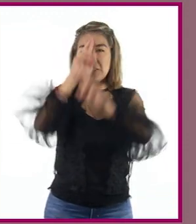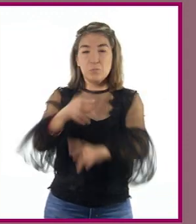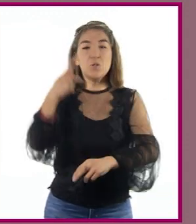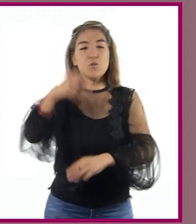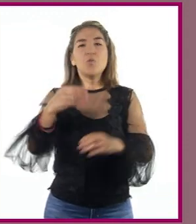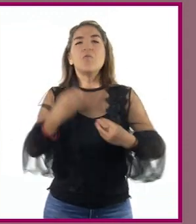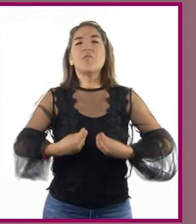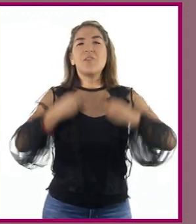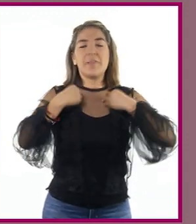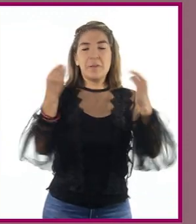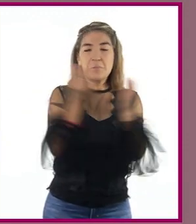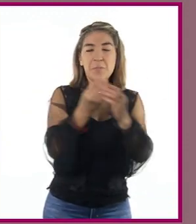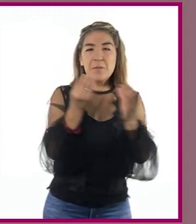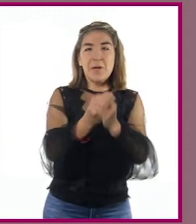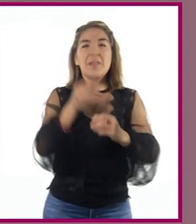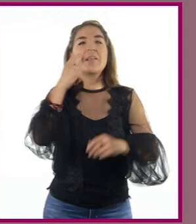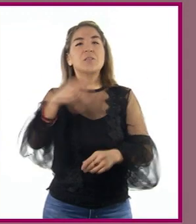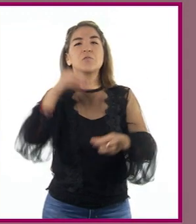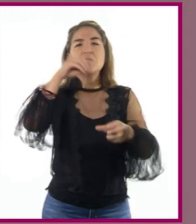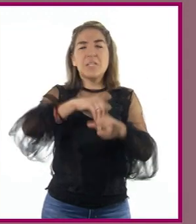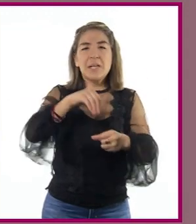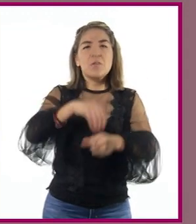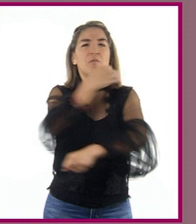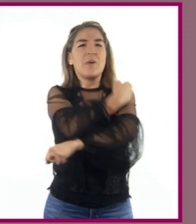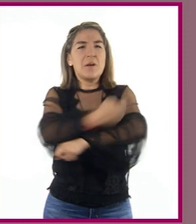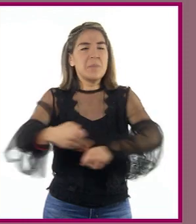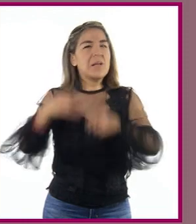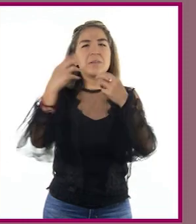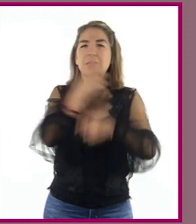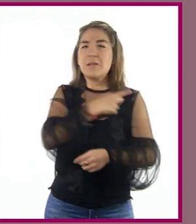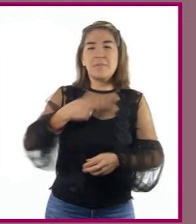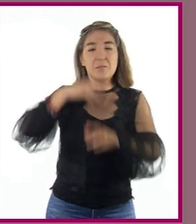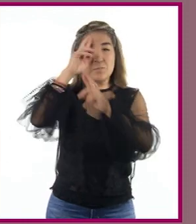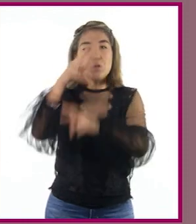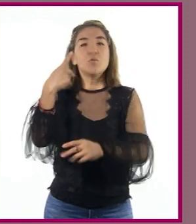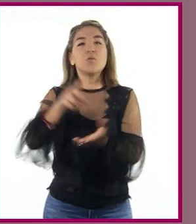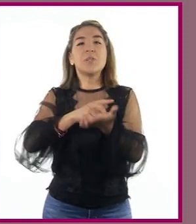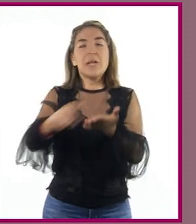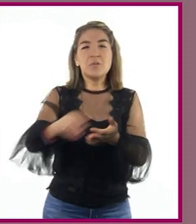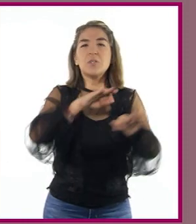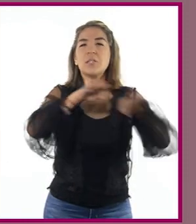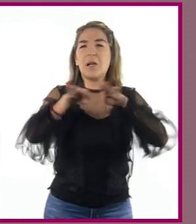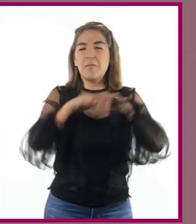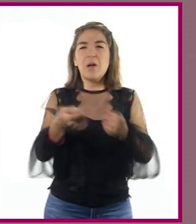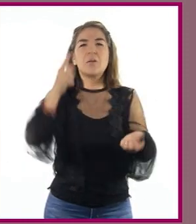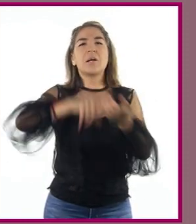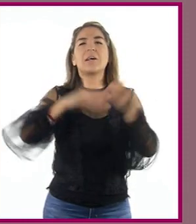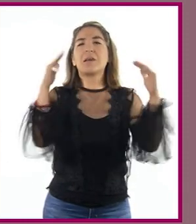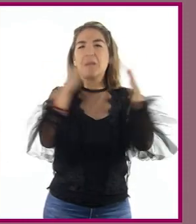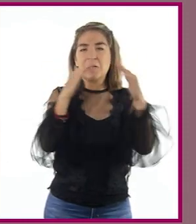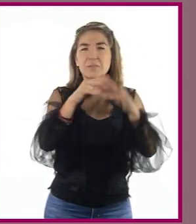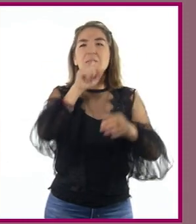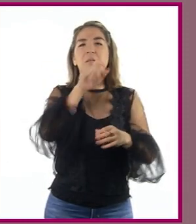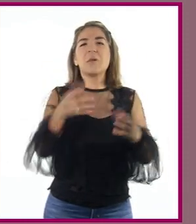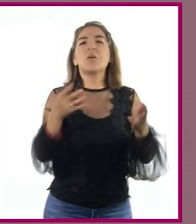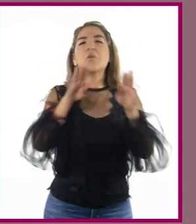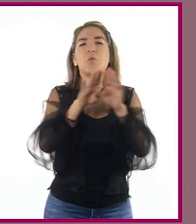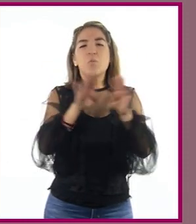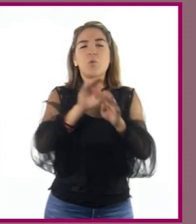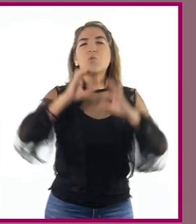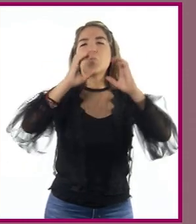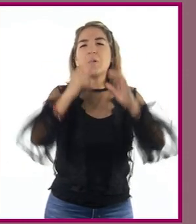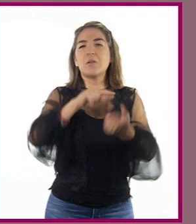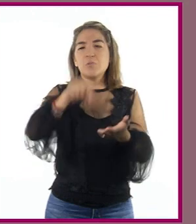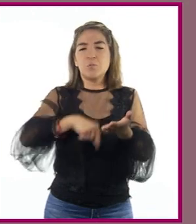familiar, el derecho a la educación, al trabajo, a la propiedad y al asilo. El tercer